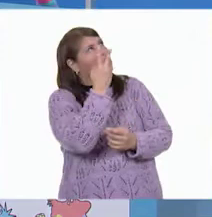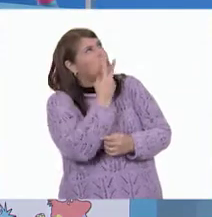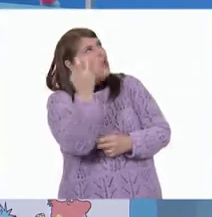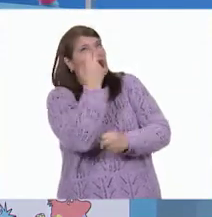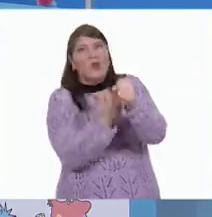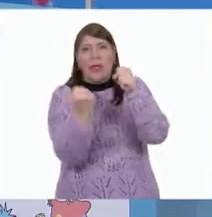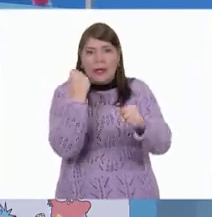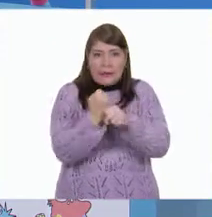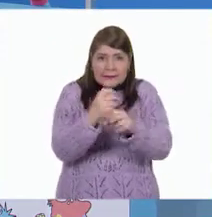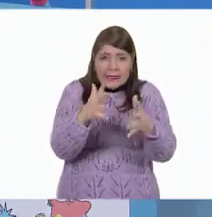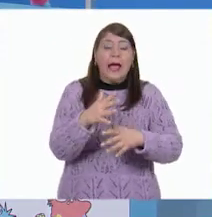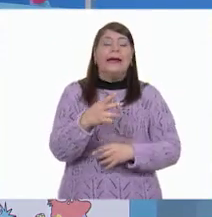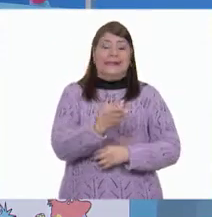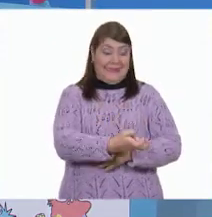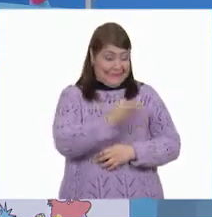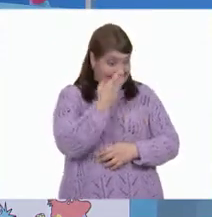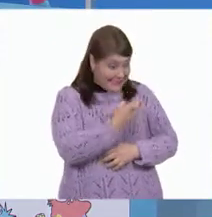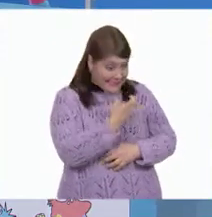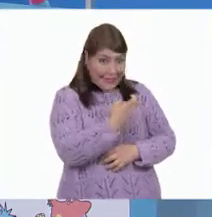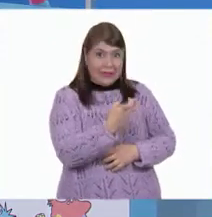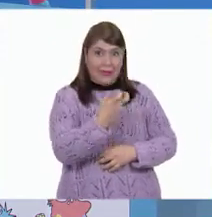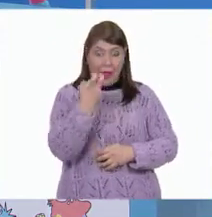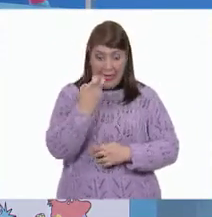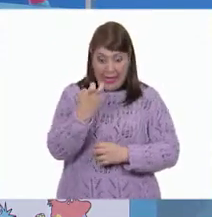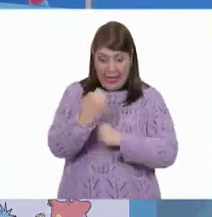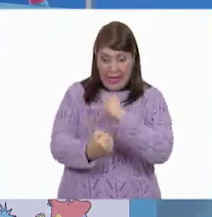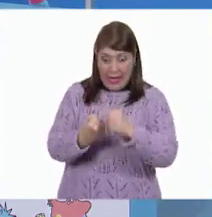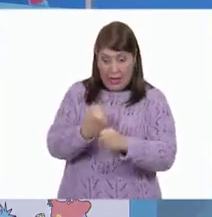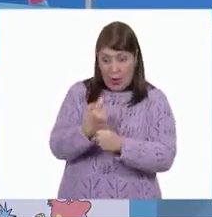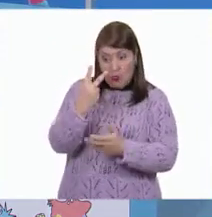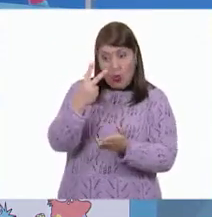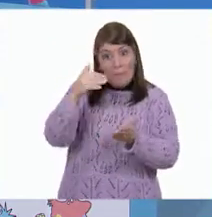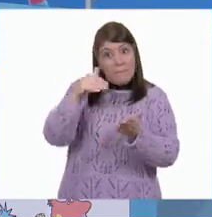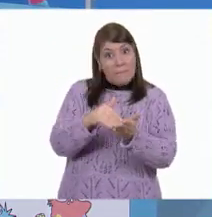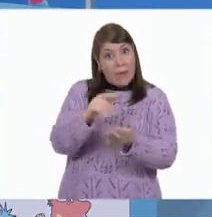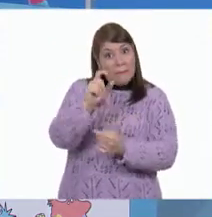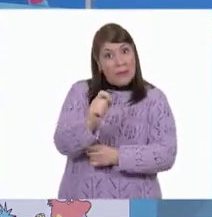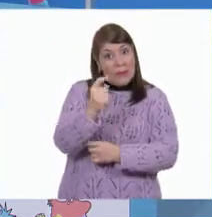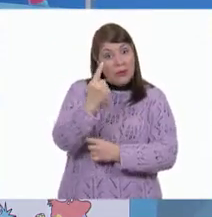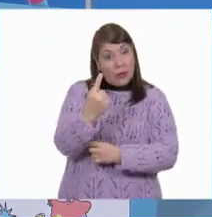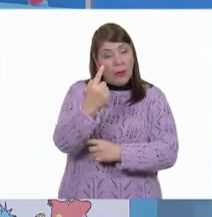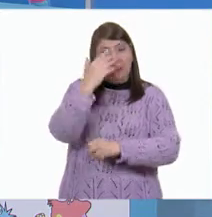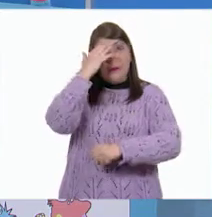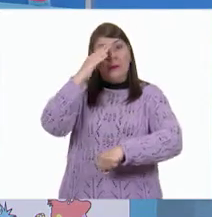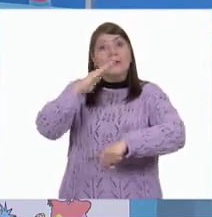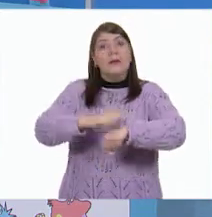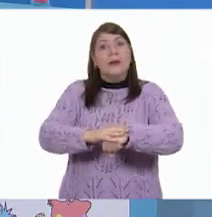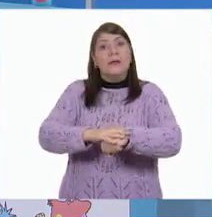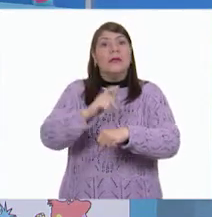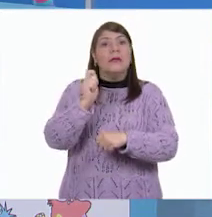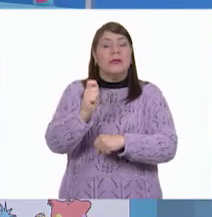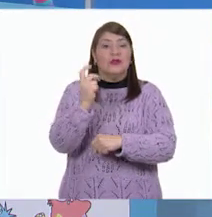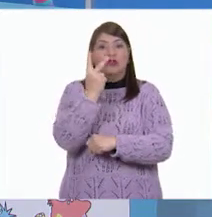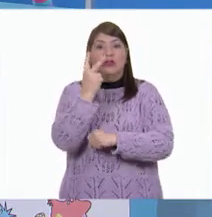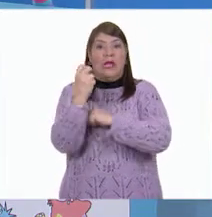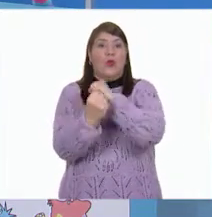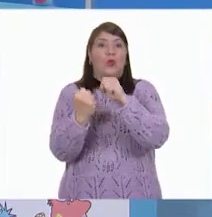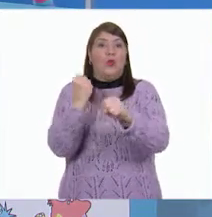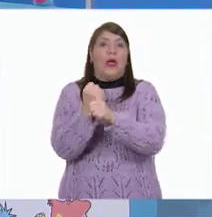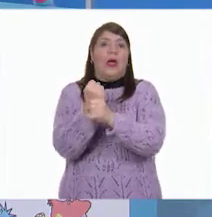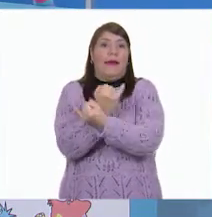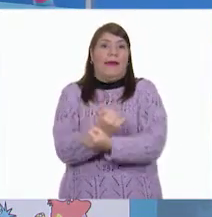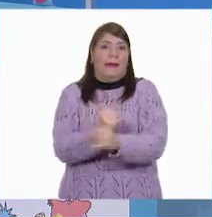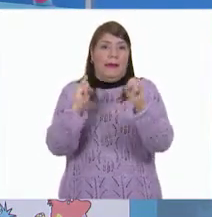años. Exacto, Ton. Este año, 2021, México va a conmemorar el bicentenario de su